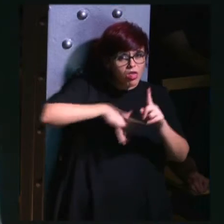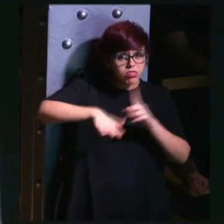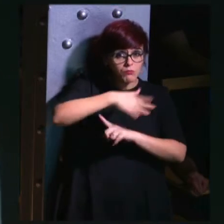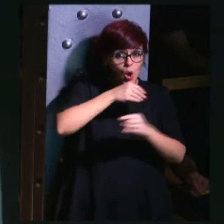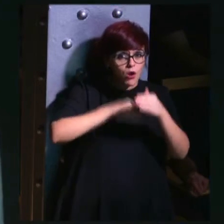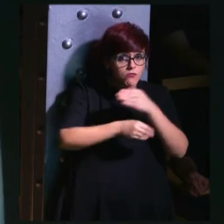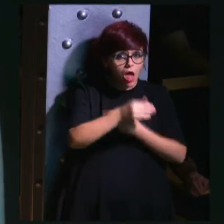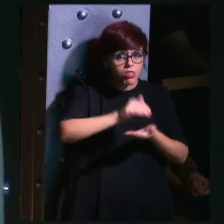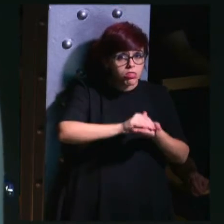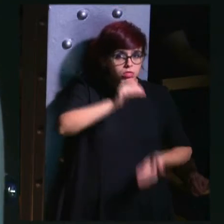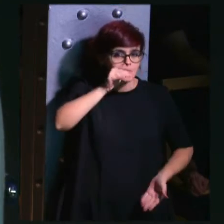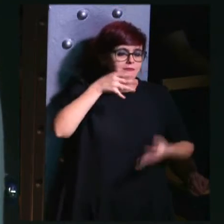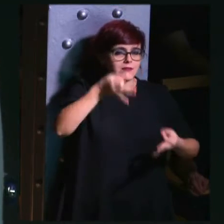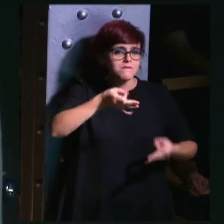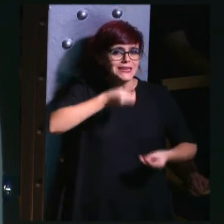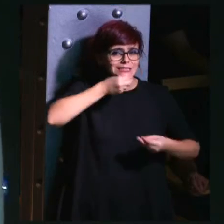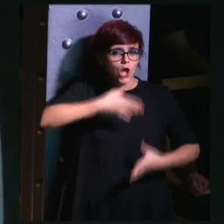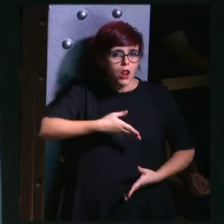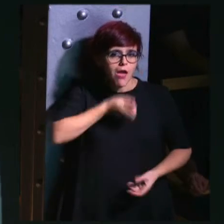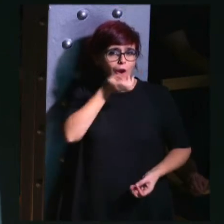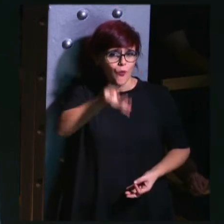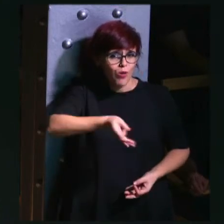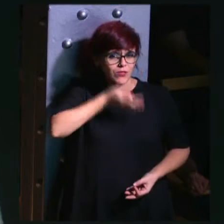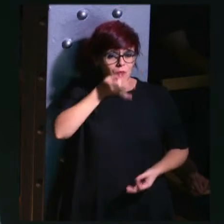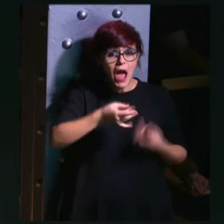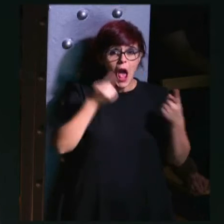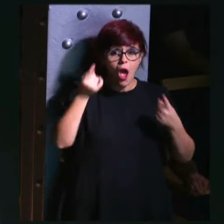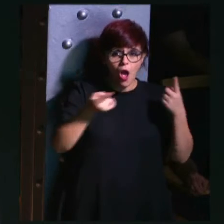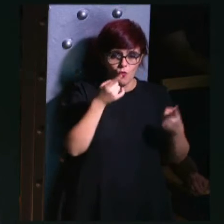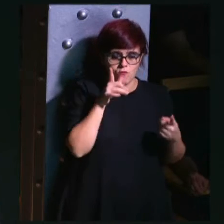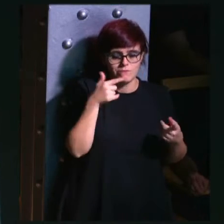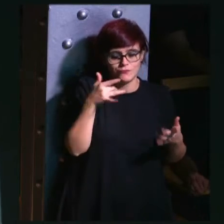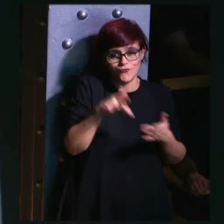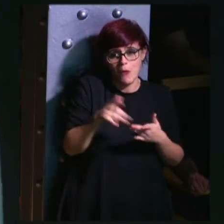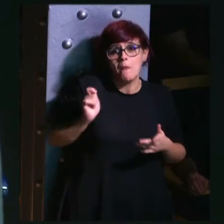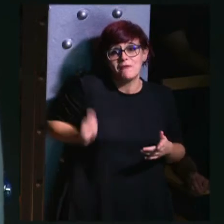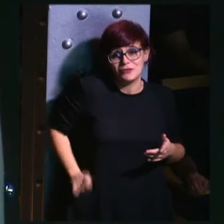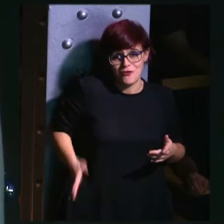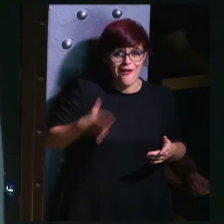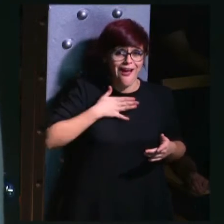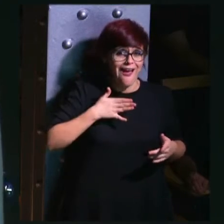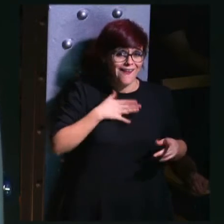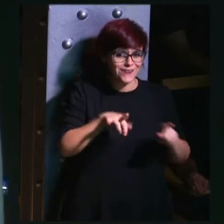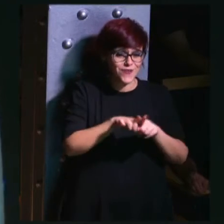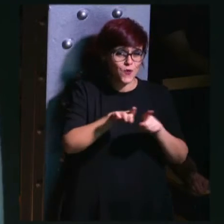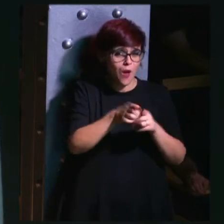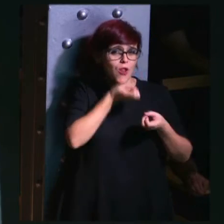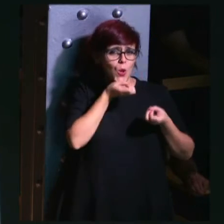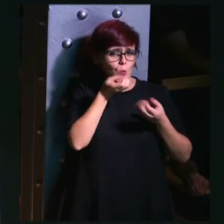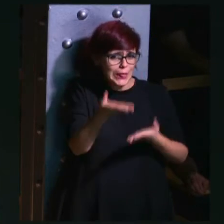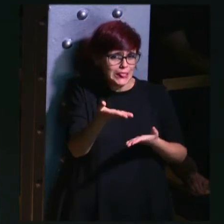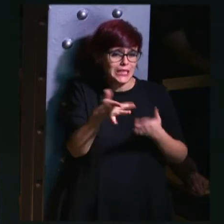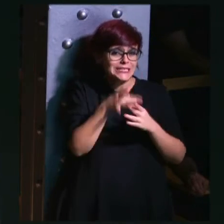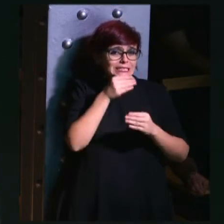nacemos, contar historias. Y de hecho, aunque algunos nos dediquemos a eso de forma profesional, contamos todos